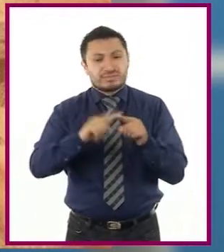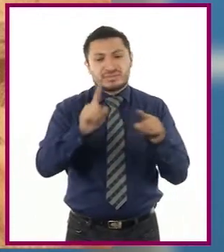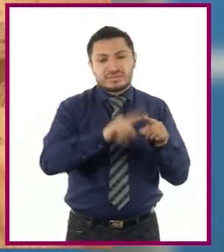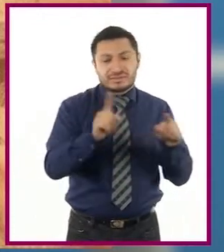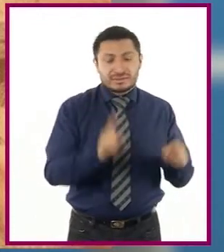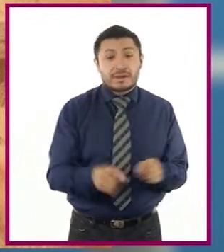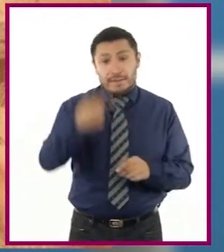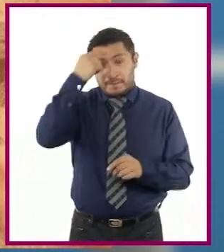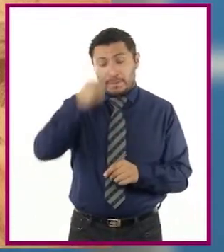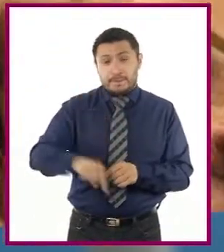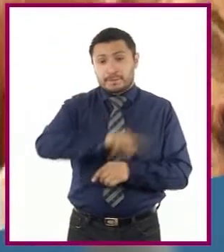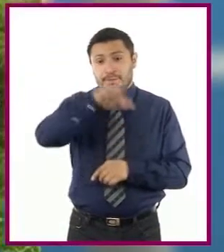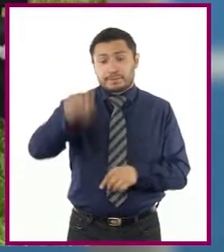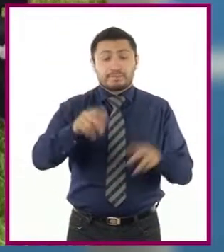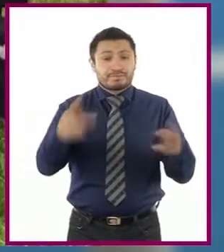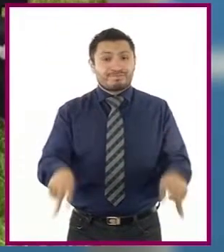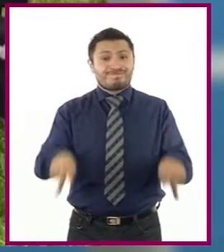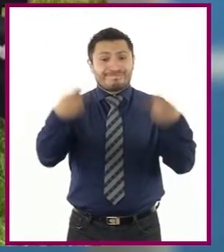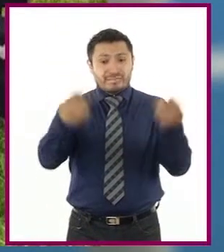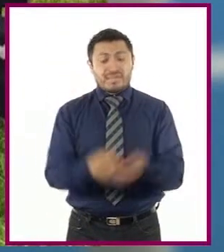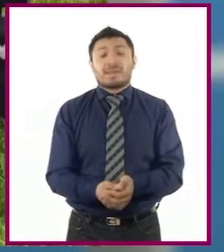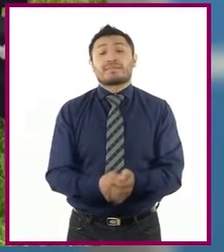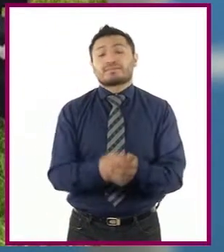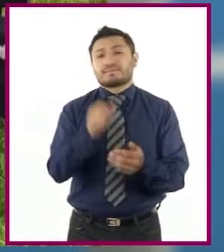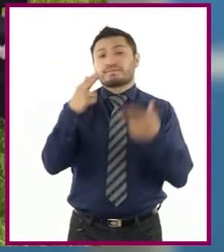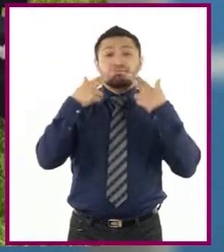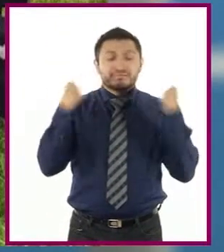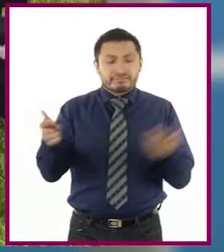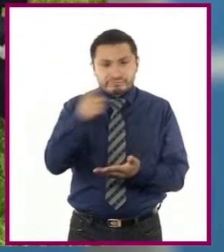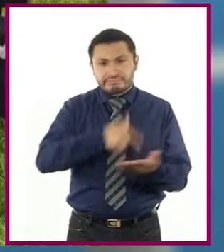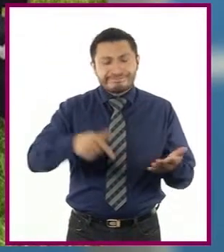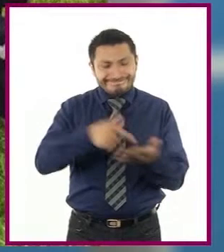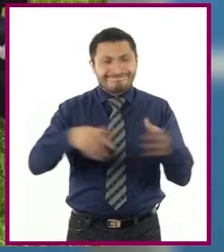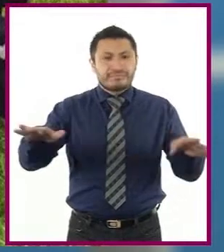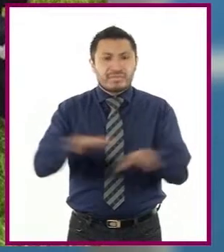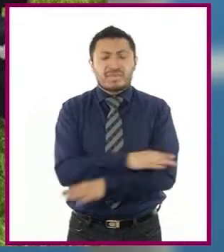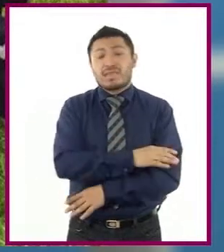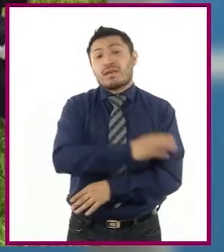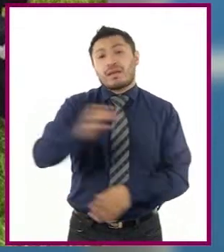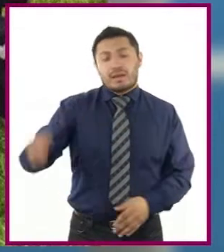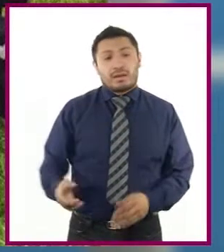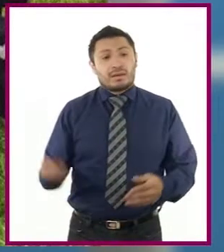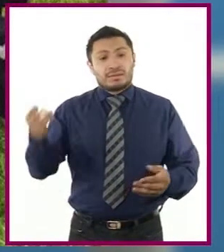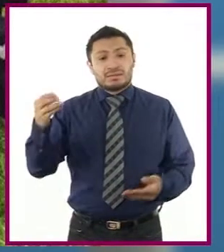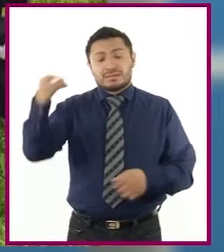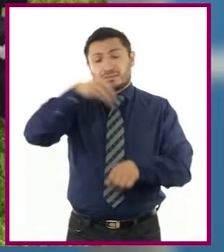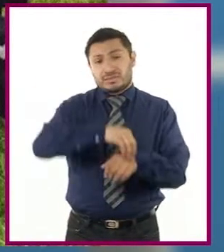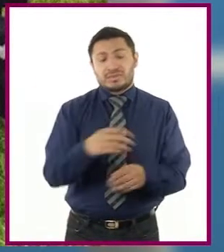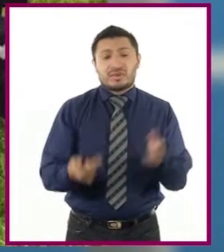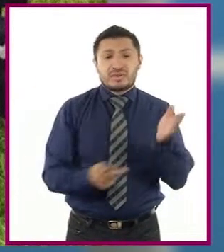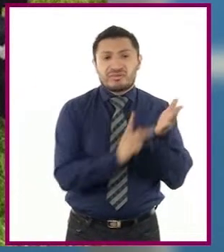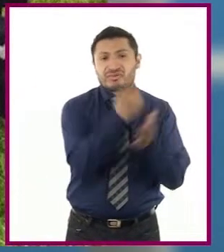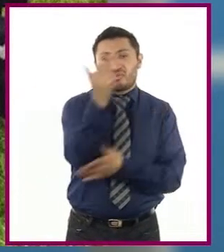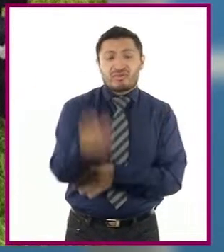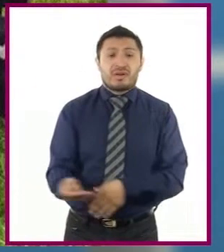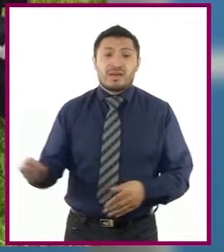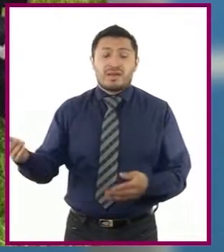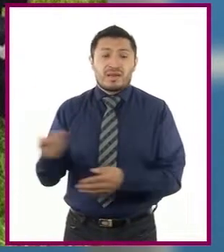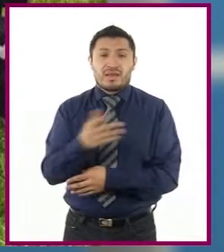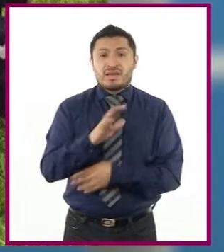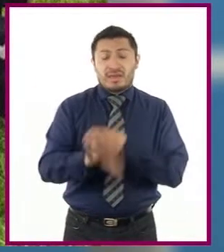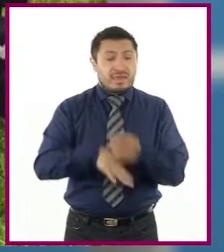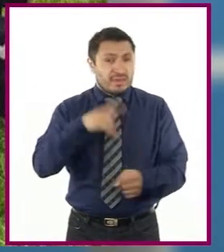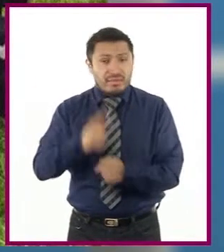después comercializado. Haciendas y estancias modificaron el paisaje al introducir flora y fauna inexistentes en